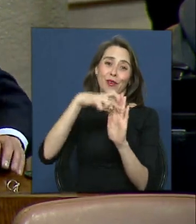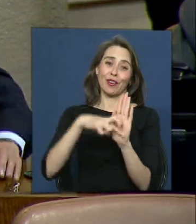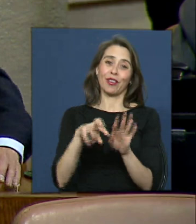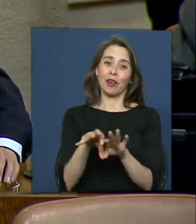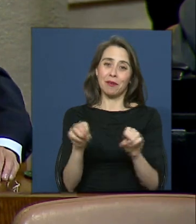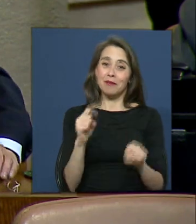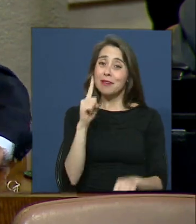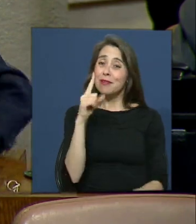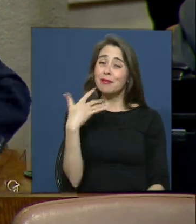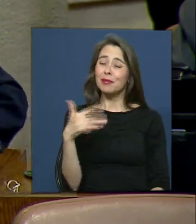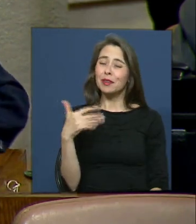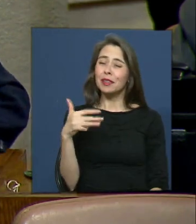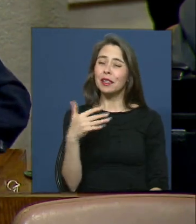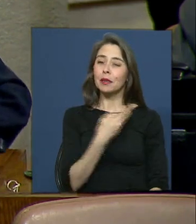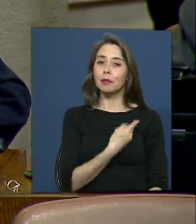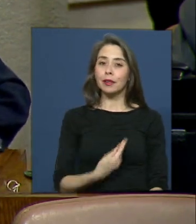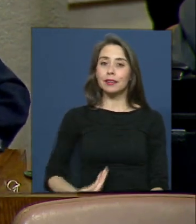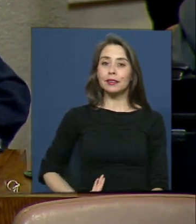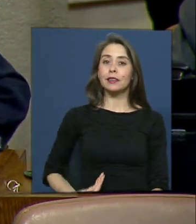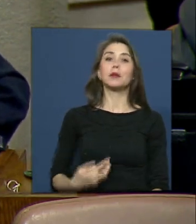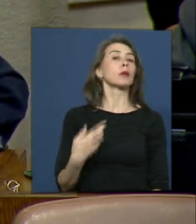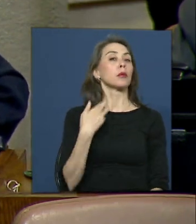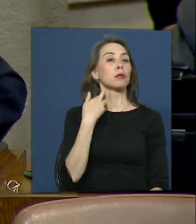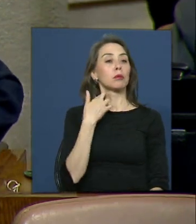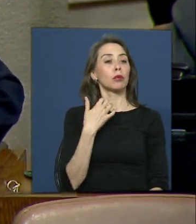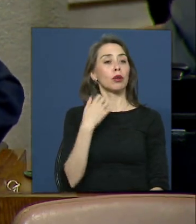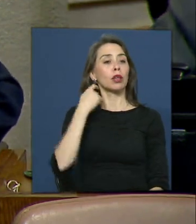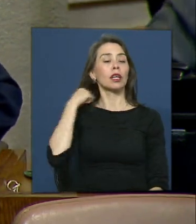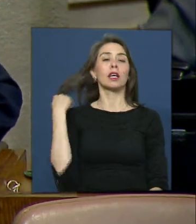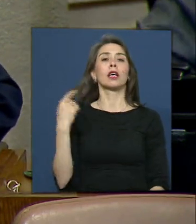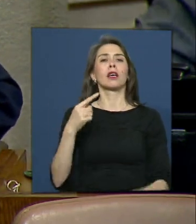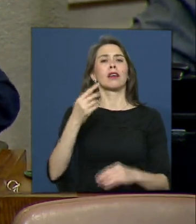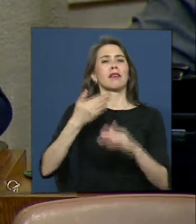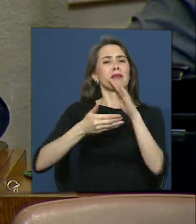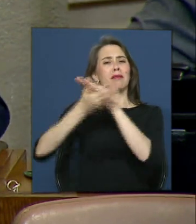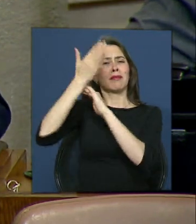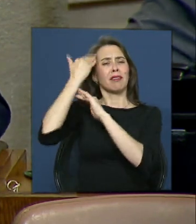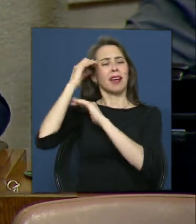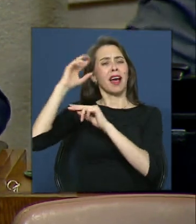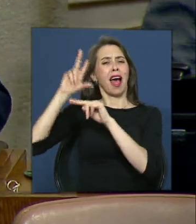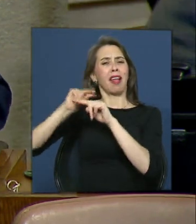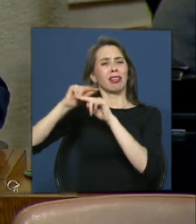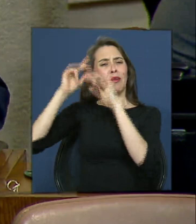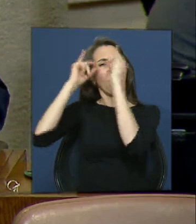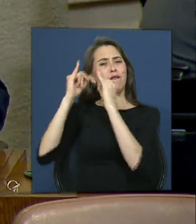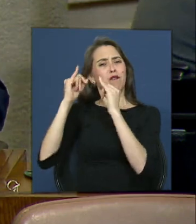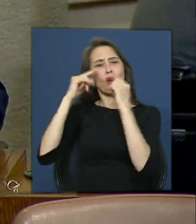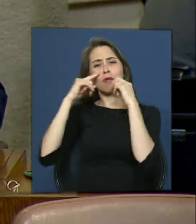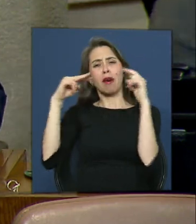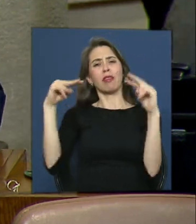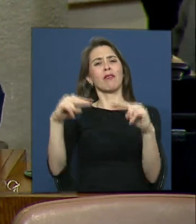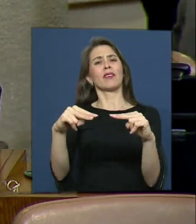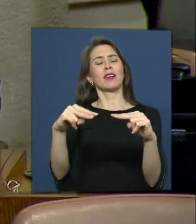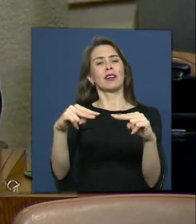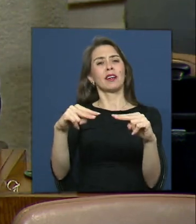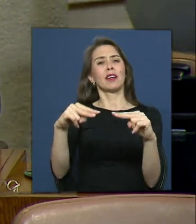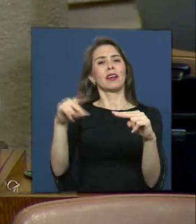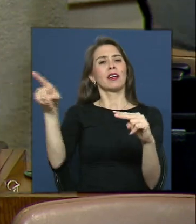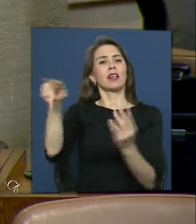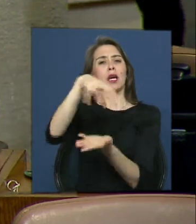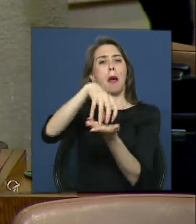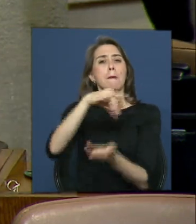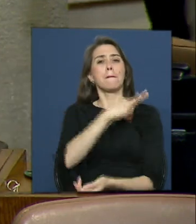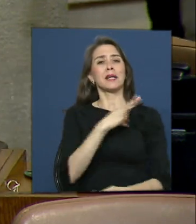clave, presidente, porque hay una mirada obsoleta, anacrónica, antigua del Ministerio de